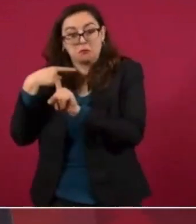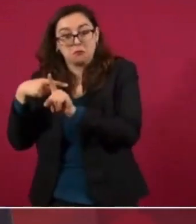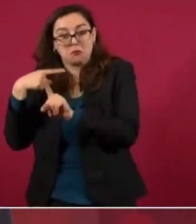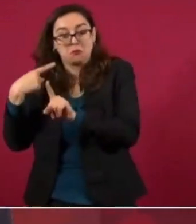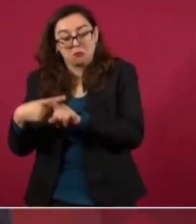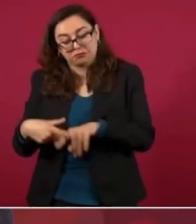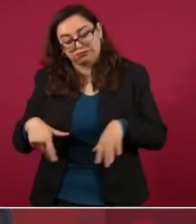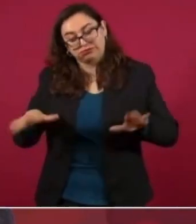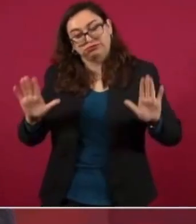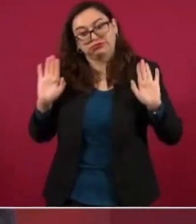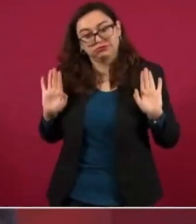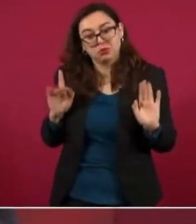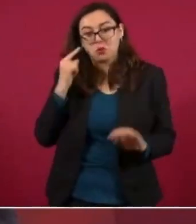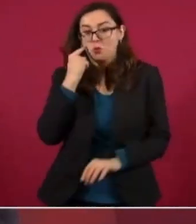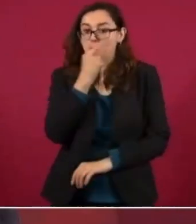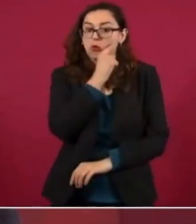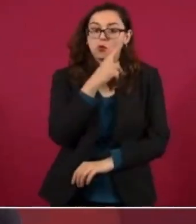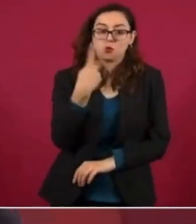pero